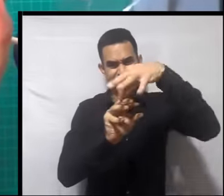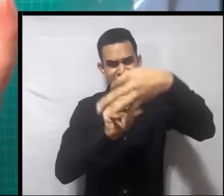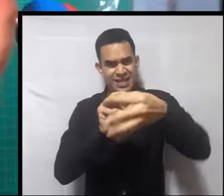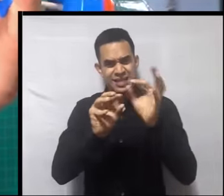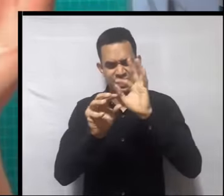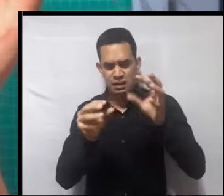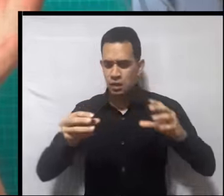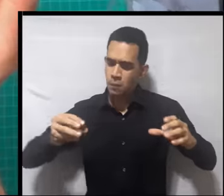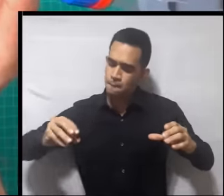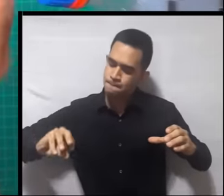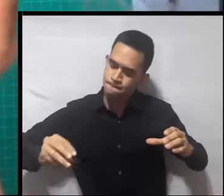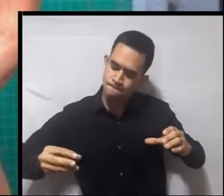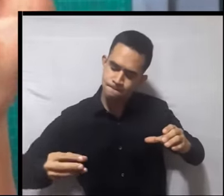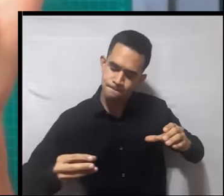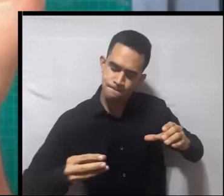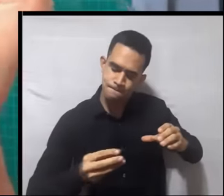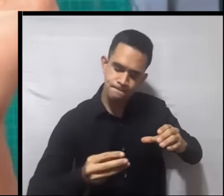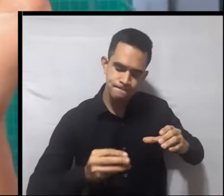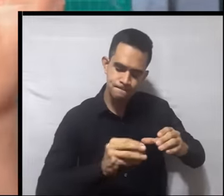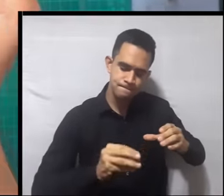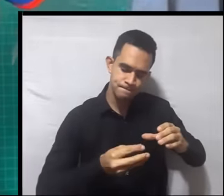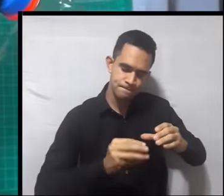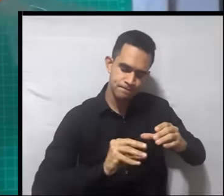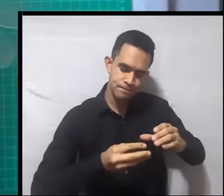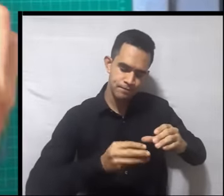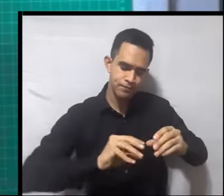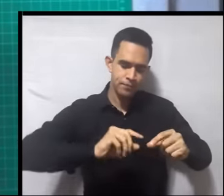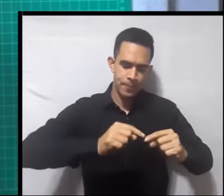para no rasguñar las ligas.